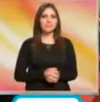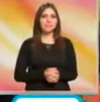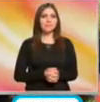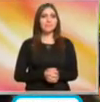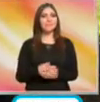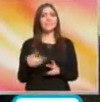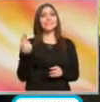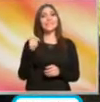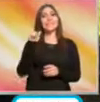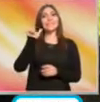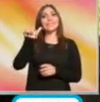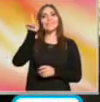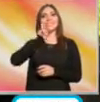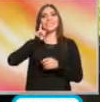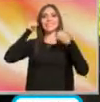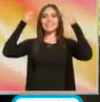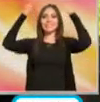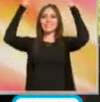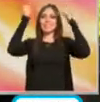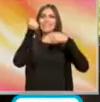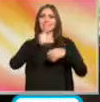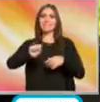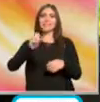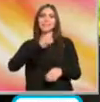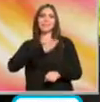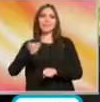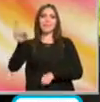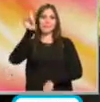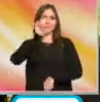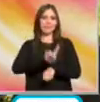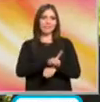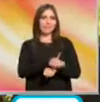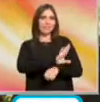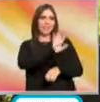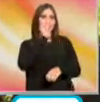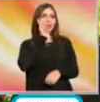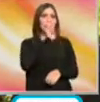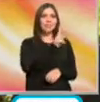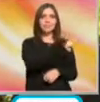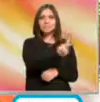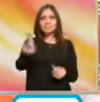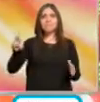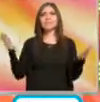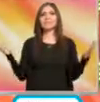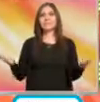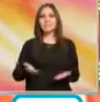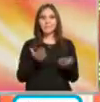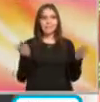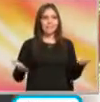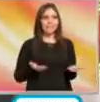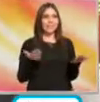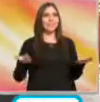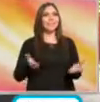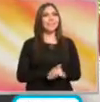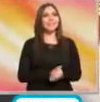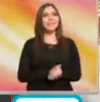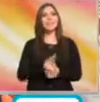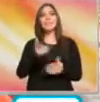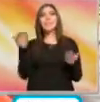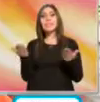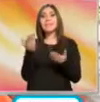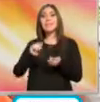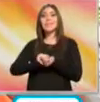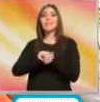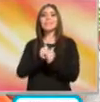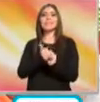¿Qué tal, Chef Lorena? Buenos días. Buenos días. Oigan, muy Oye, te buenos vi y baile, bailados, baile sí. conmigo. ¿Cómo no? Con el bailando como que ya me dio más